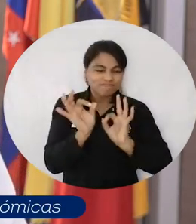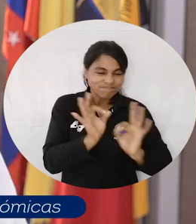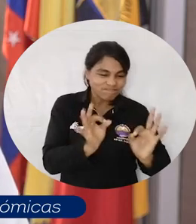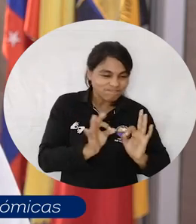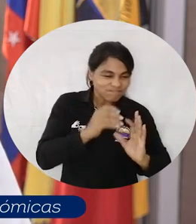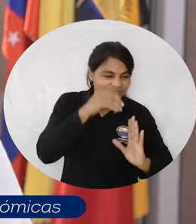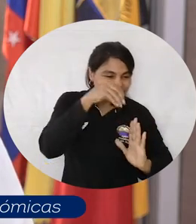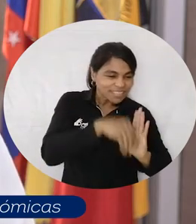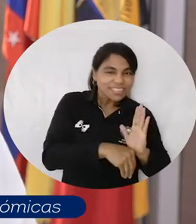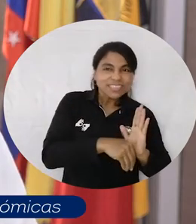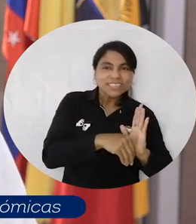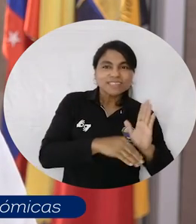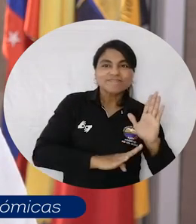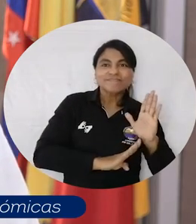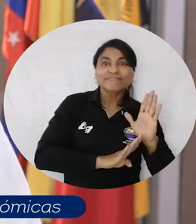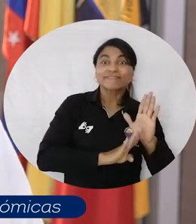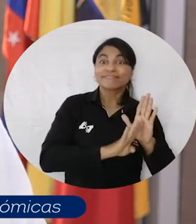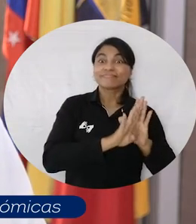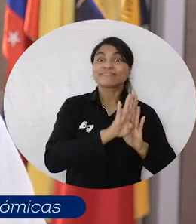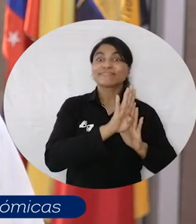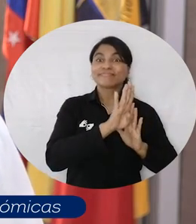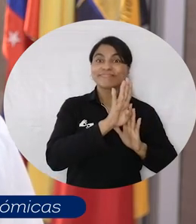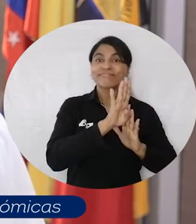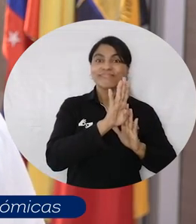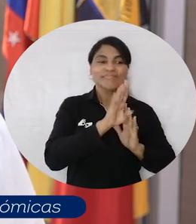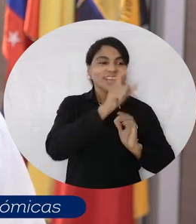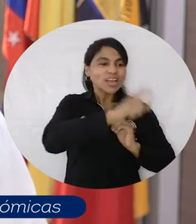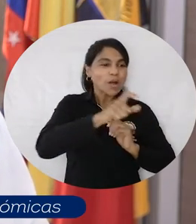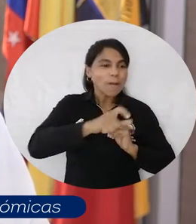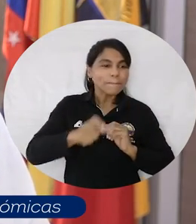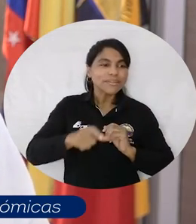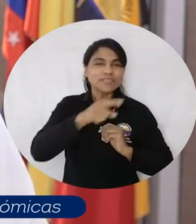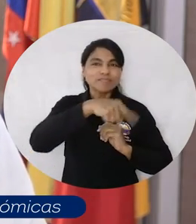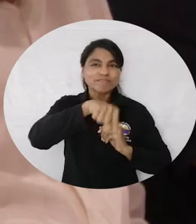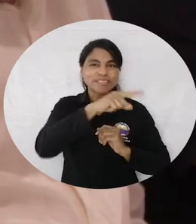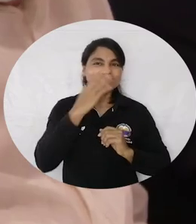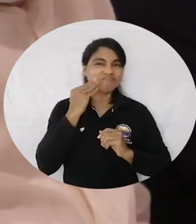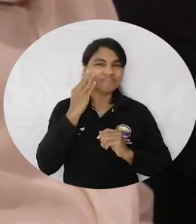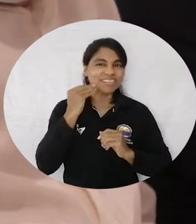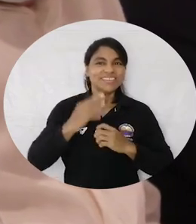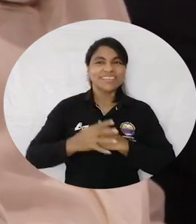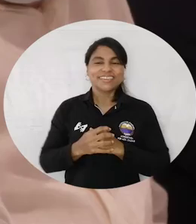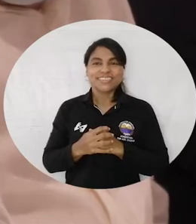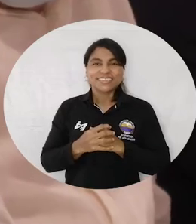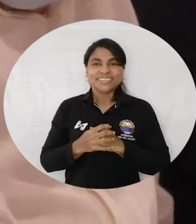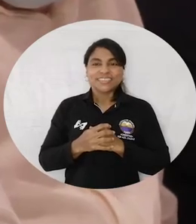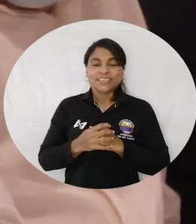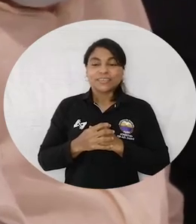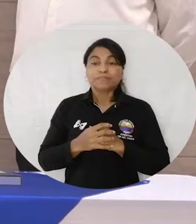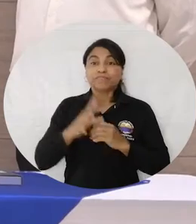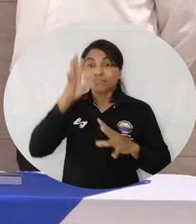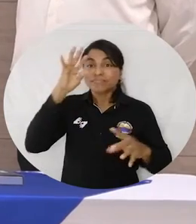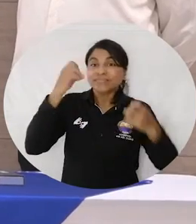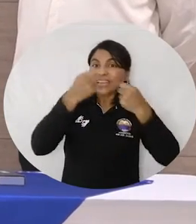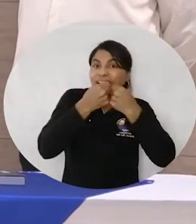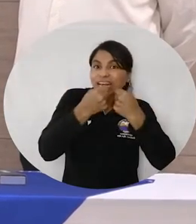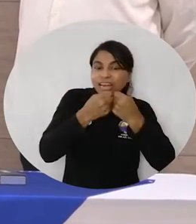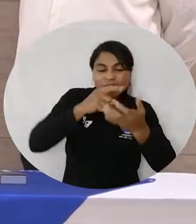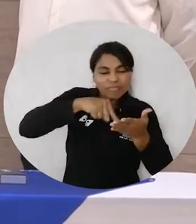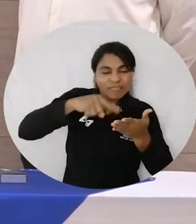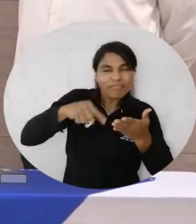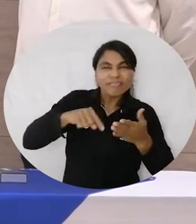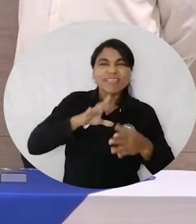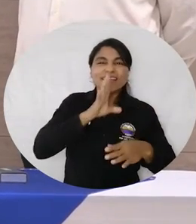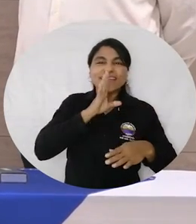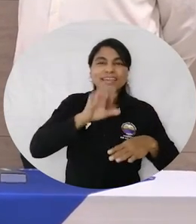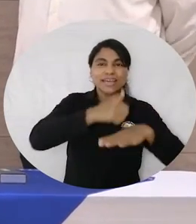desarrolla a través de nuestros miembros correspondientes. La suscripción de esta nueva alianza se dio por parte del